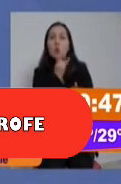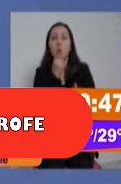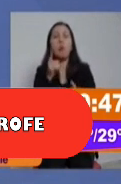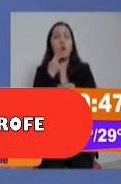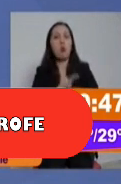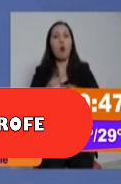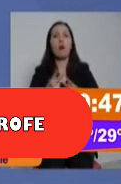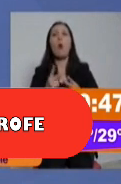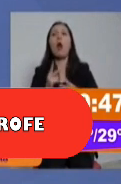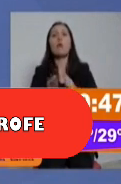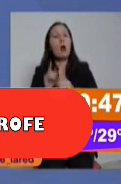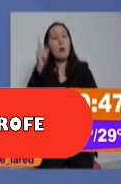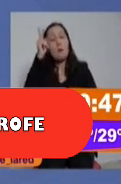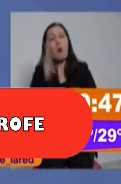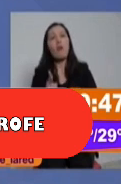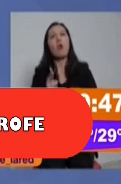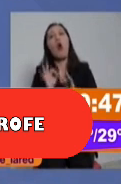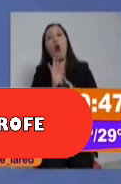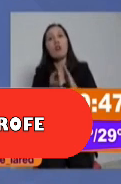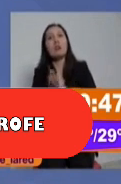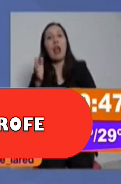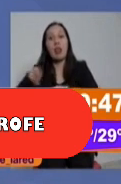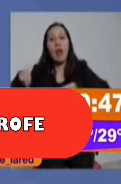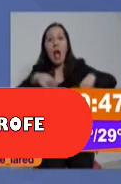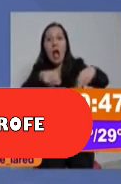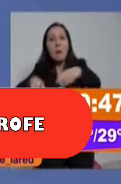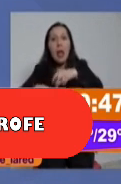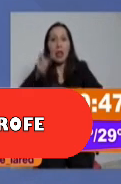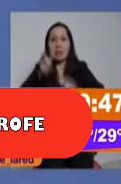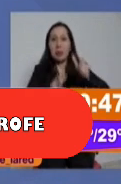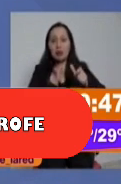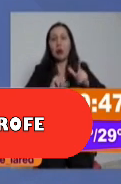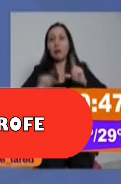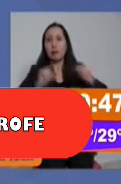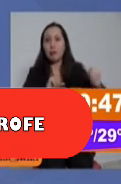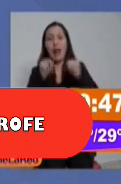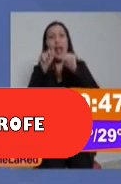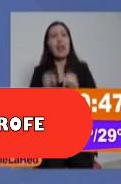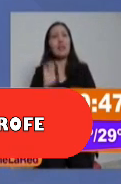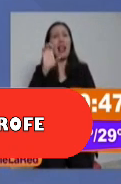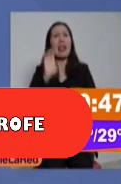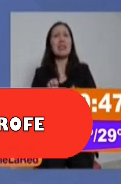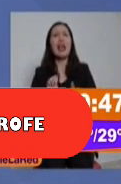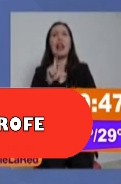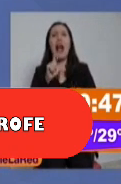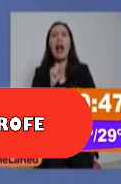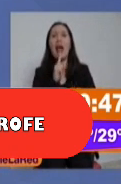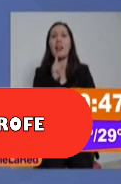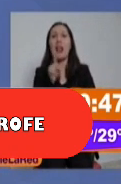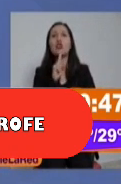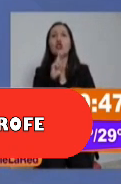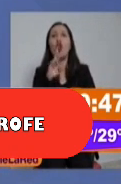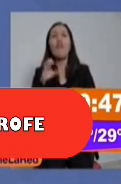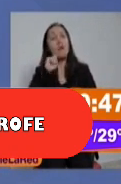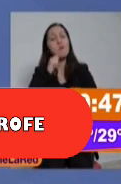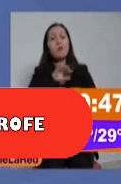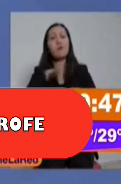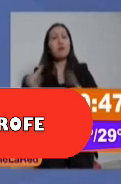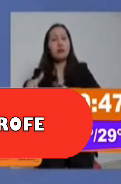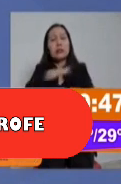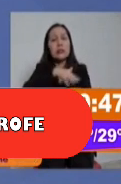y limitar el tránsito o locomoción de personas. Este estado de catástrofe permite también una valiosa